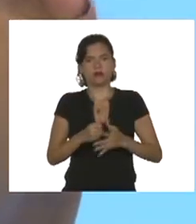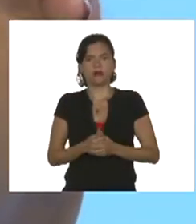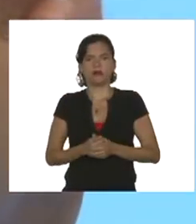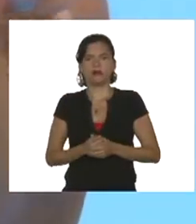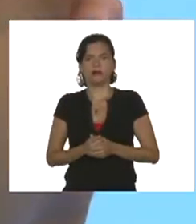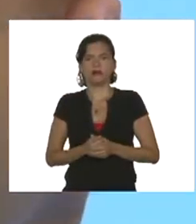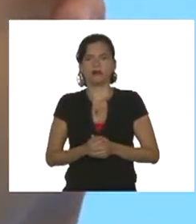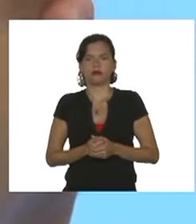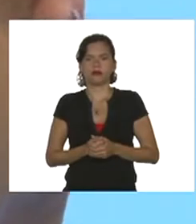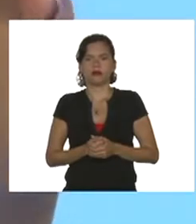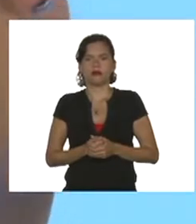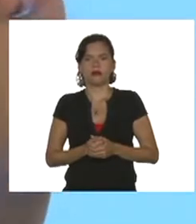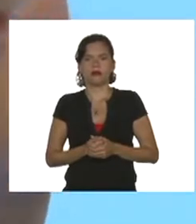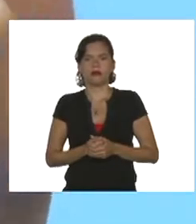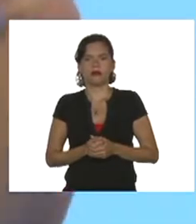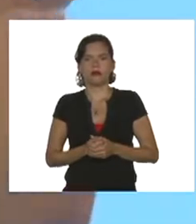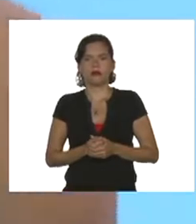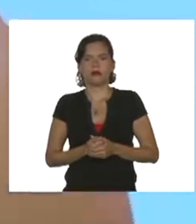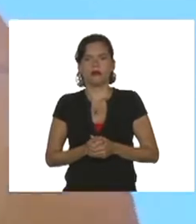Sí.